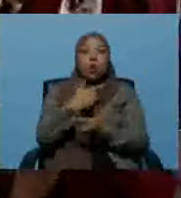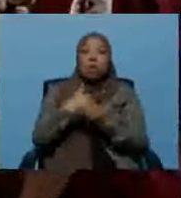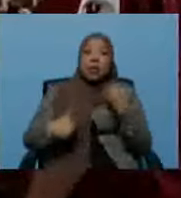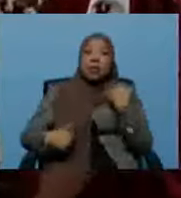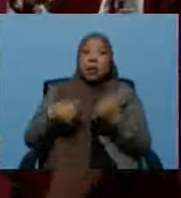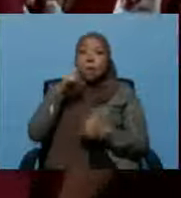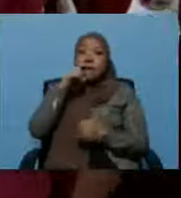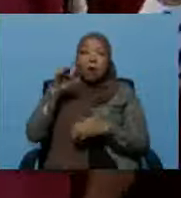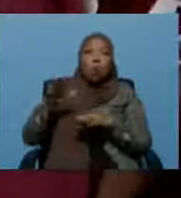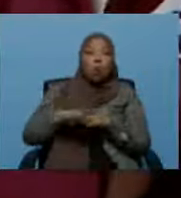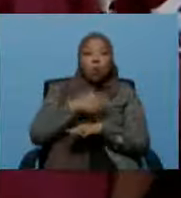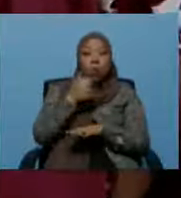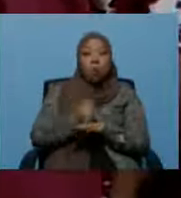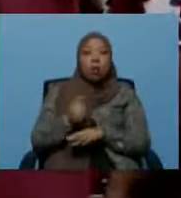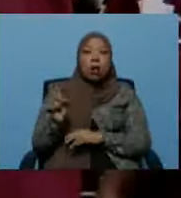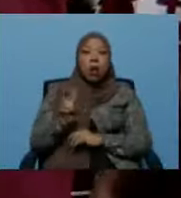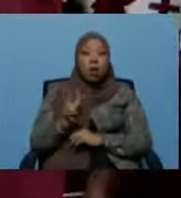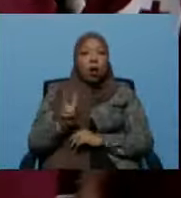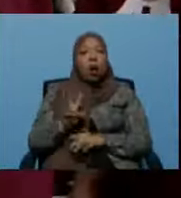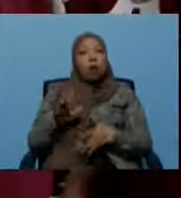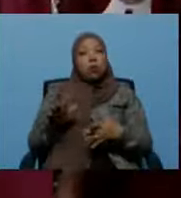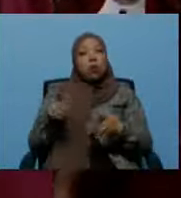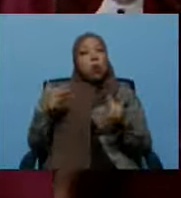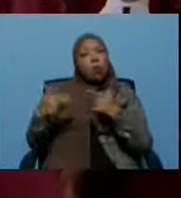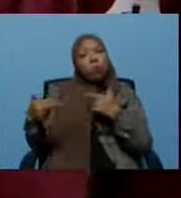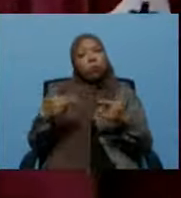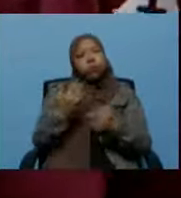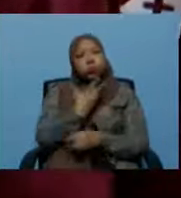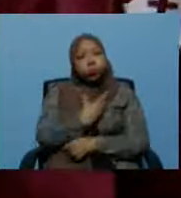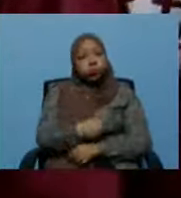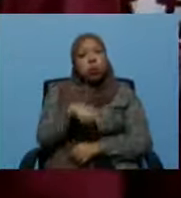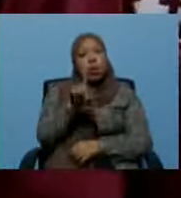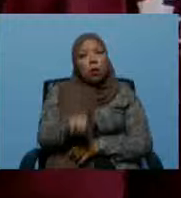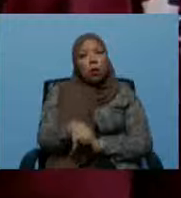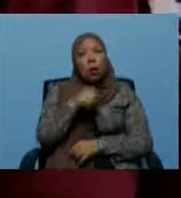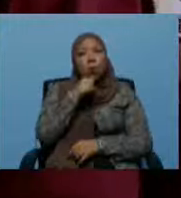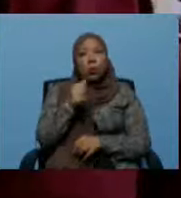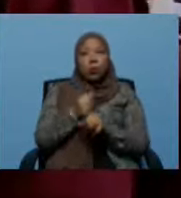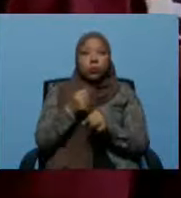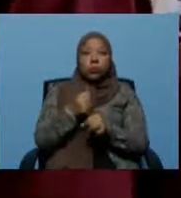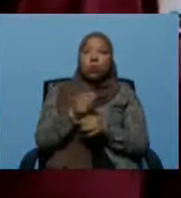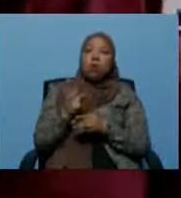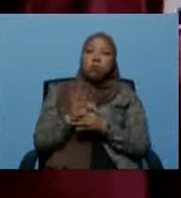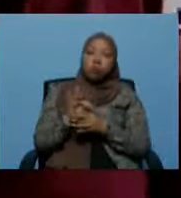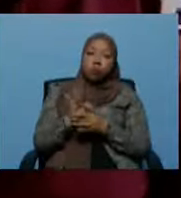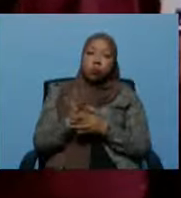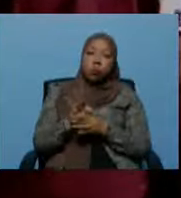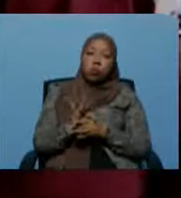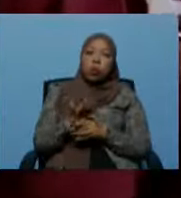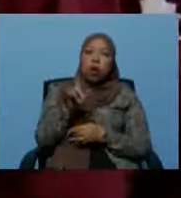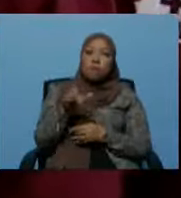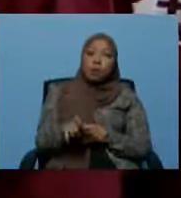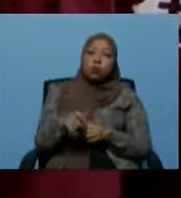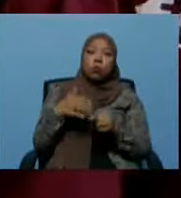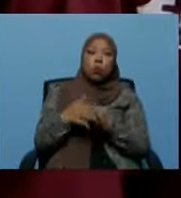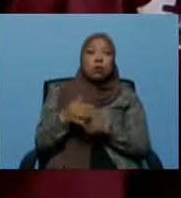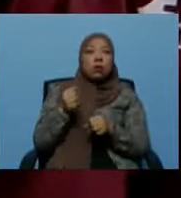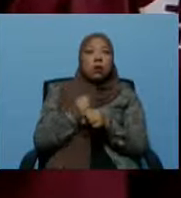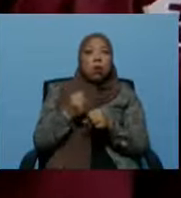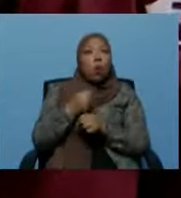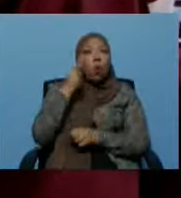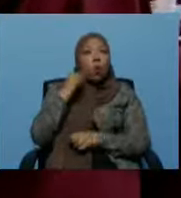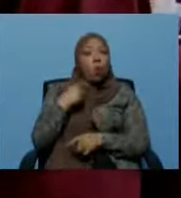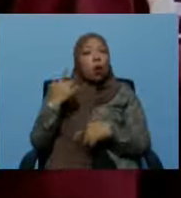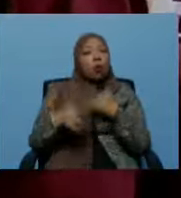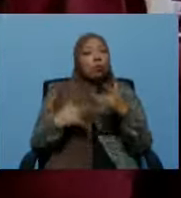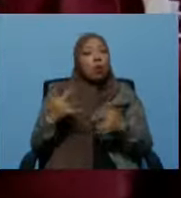los culpables de quienes asesinaron lamentablemente también a dos funcionarios de la Guardia Nacional Bolivariana